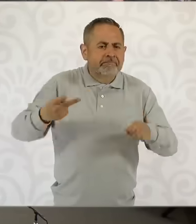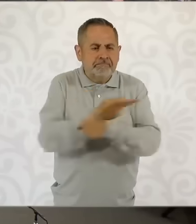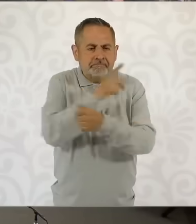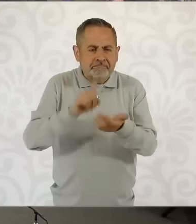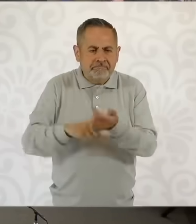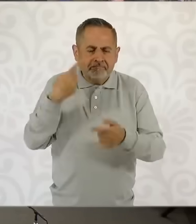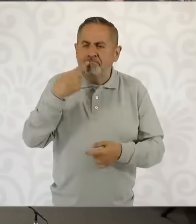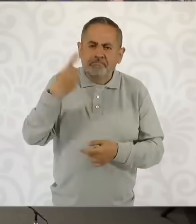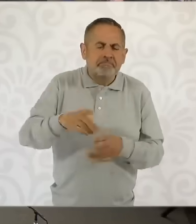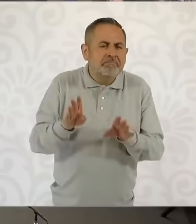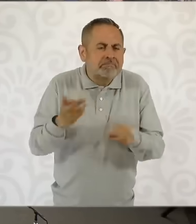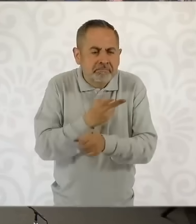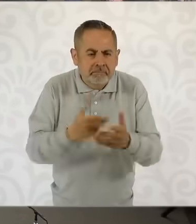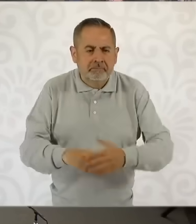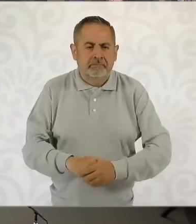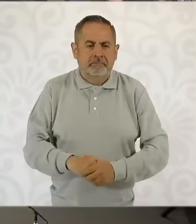pudieran…